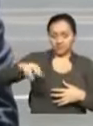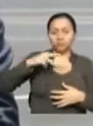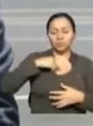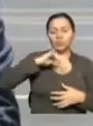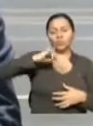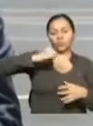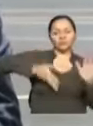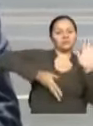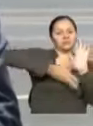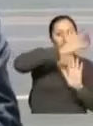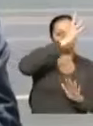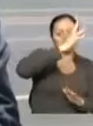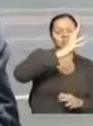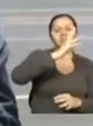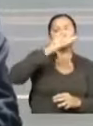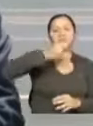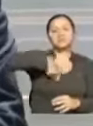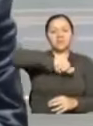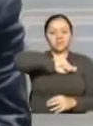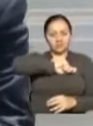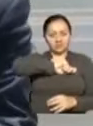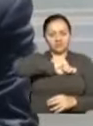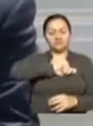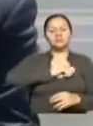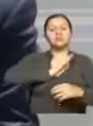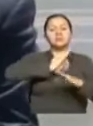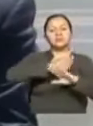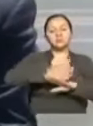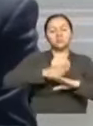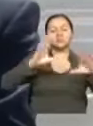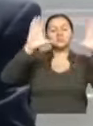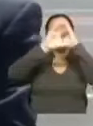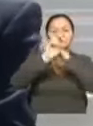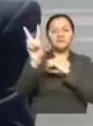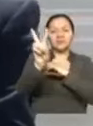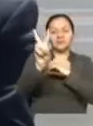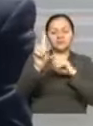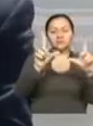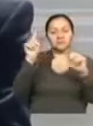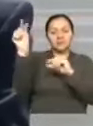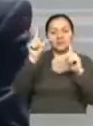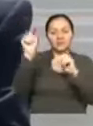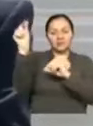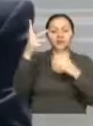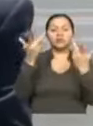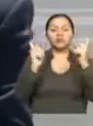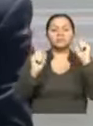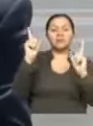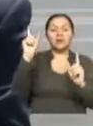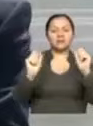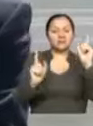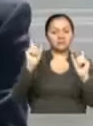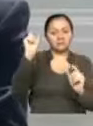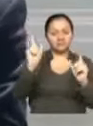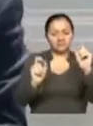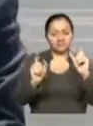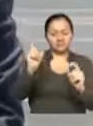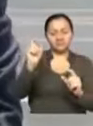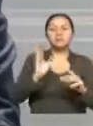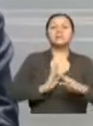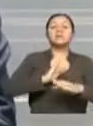Génova. Luego tendremos una noche cultural con nuestros migrantes en Milán. Luego